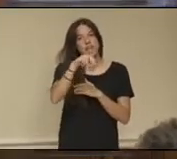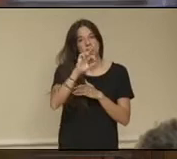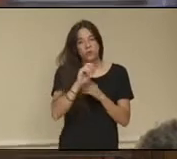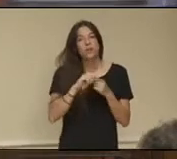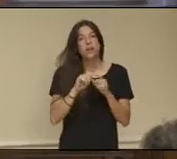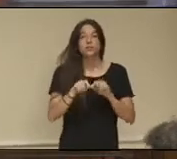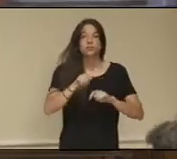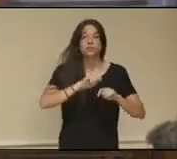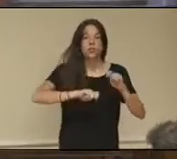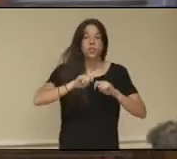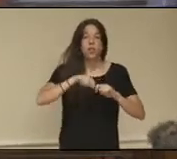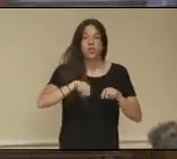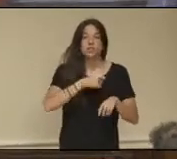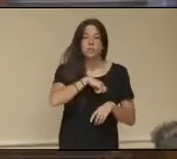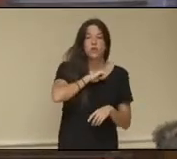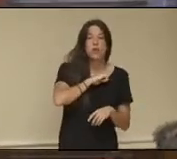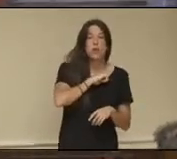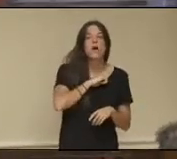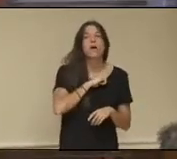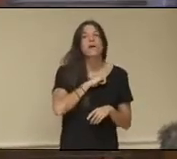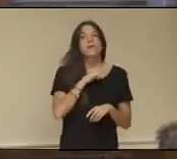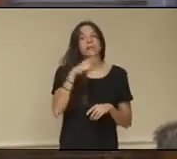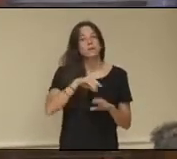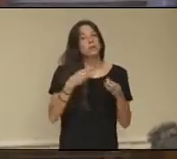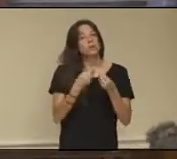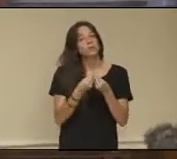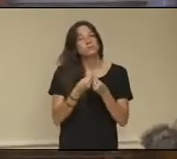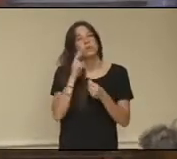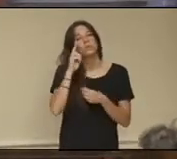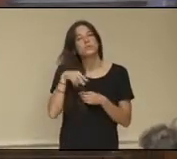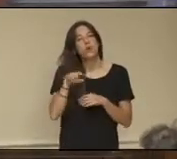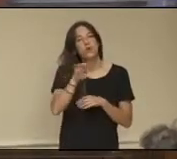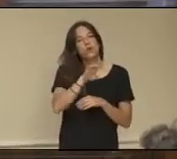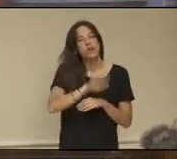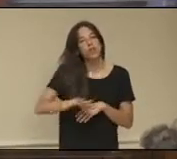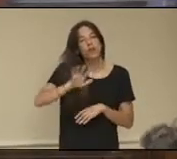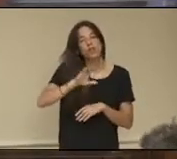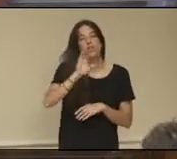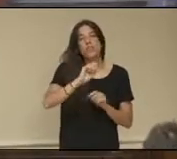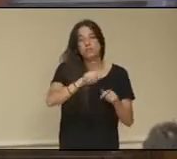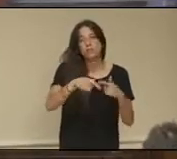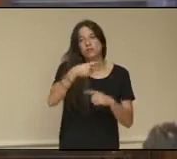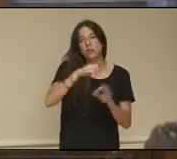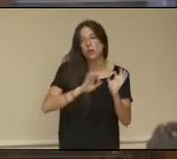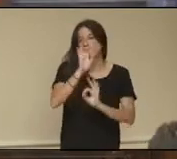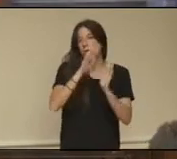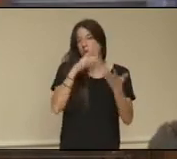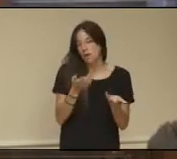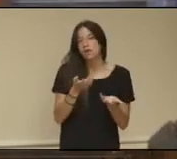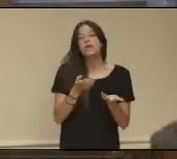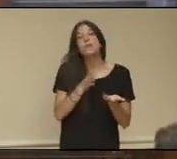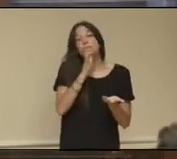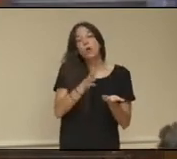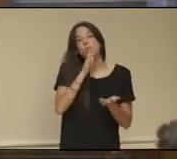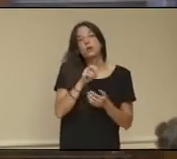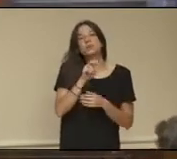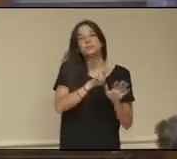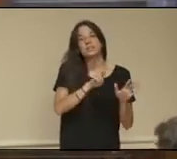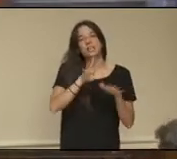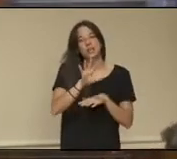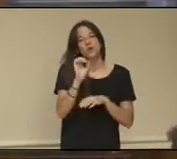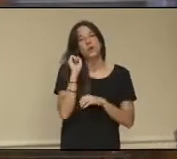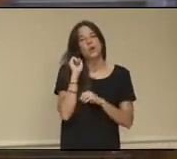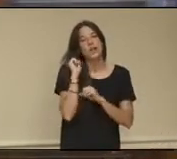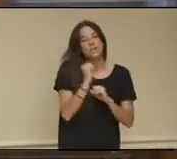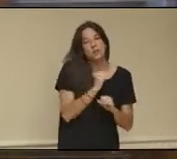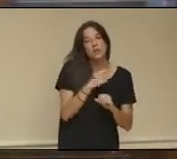y con ayuda de los amigos del Museo Nacional de Ciencias Naturales estamos organizando con motivo del 75 aniversario de la fundación de nuestra